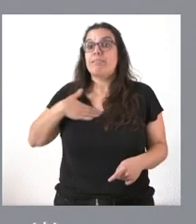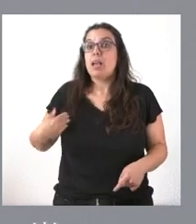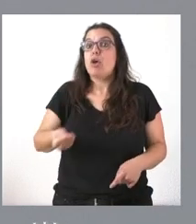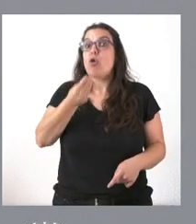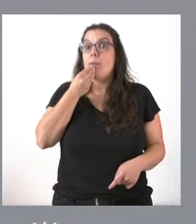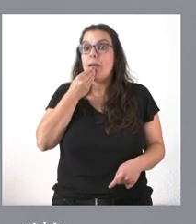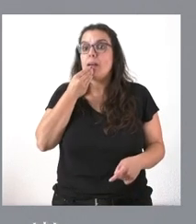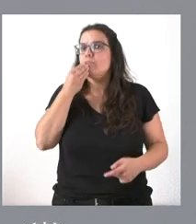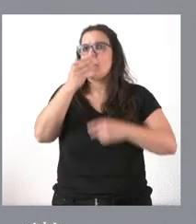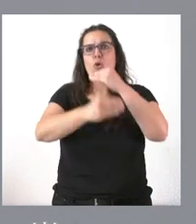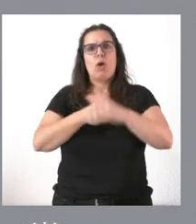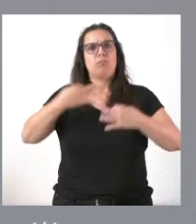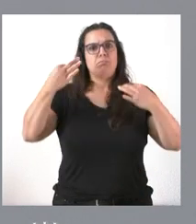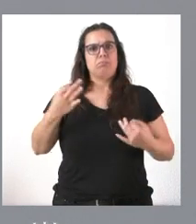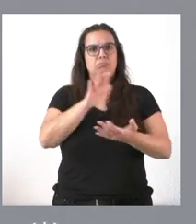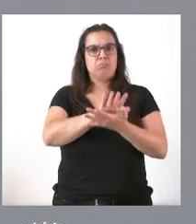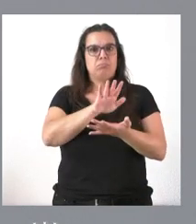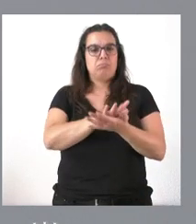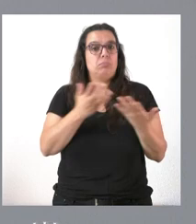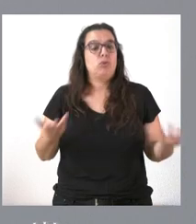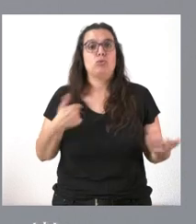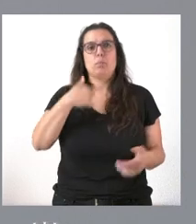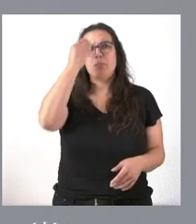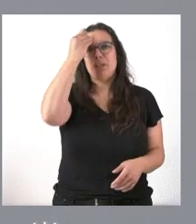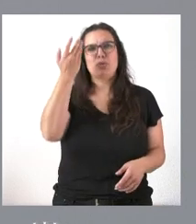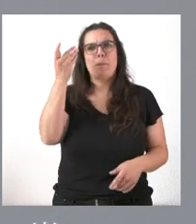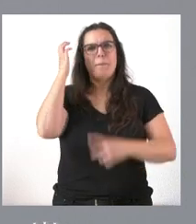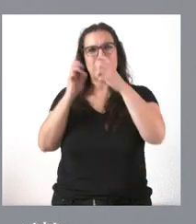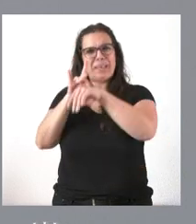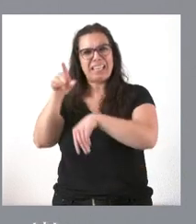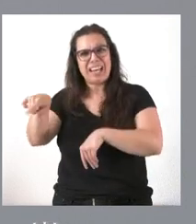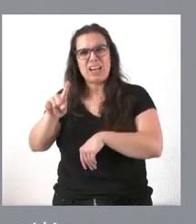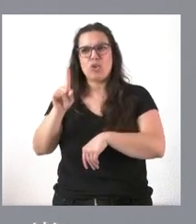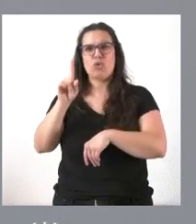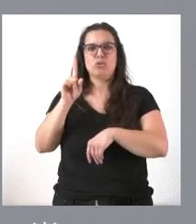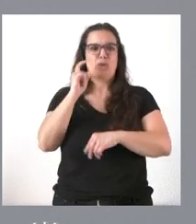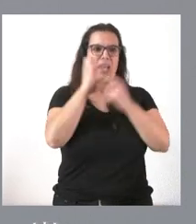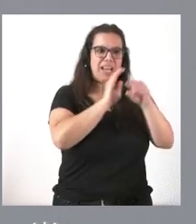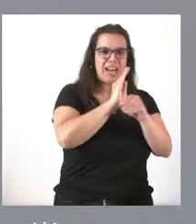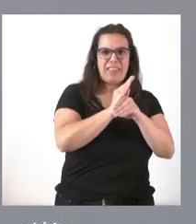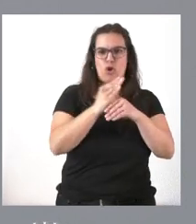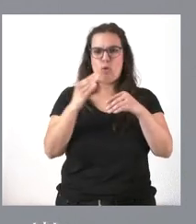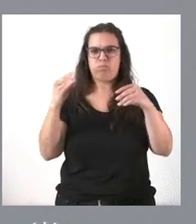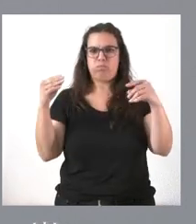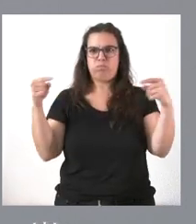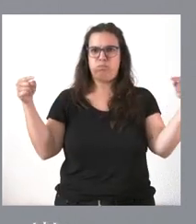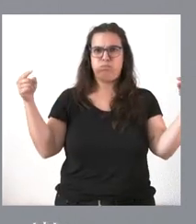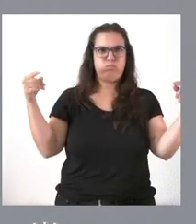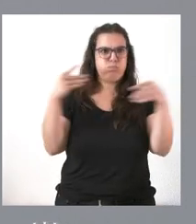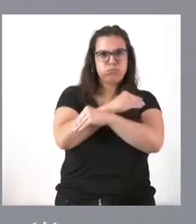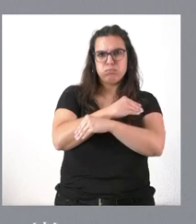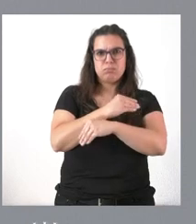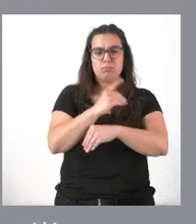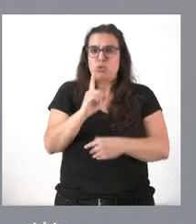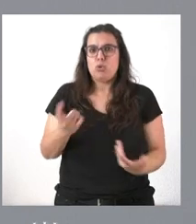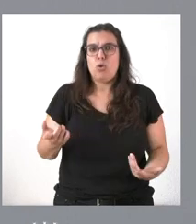lo puedan hacer con esa garantía y yo no creo que los veterinarios y los ganaderos estén en contra de ese futuro todo lo